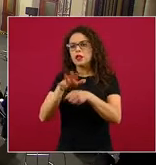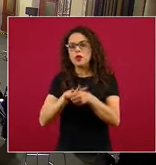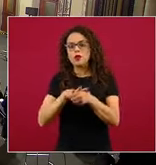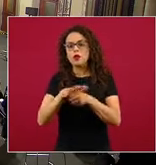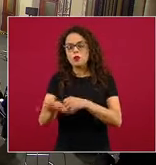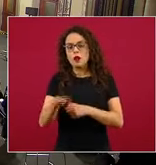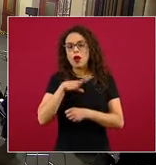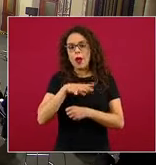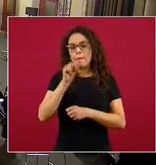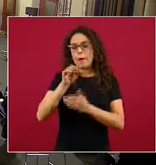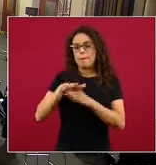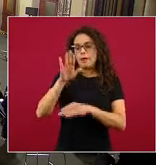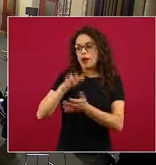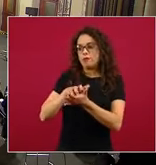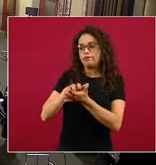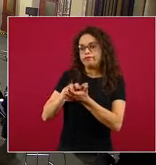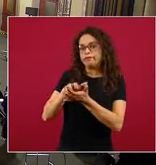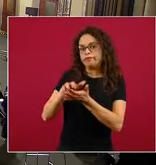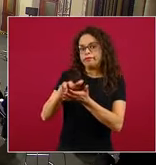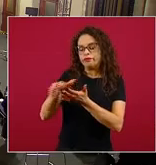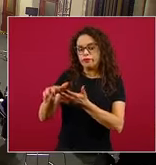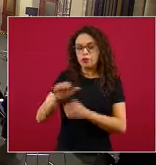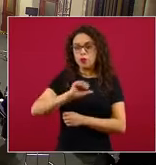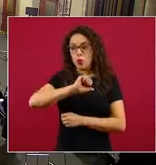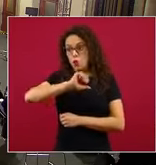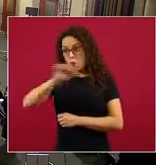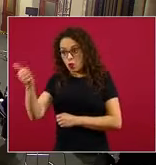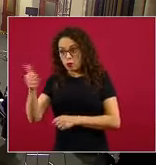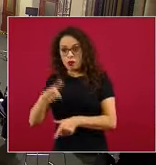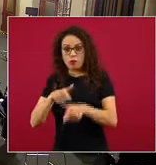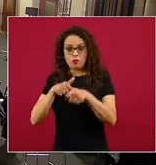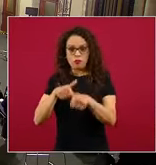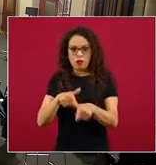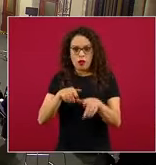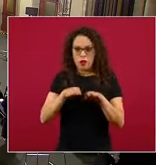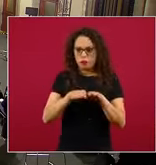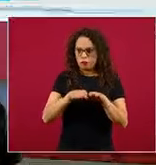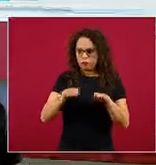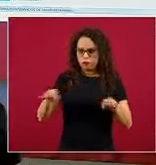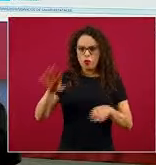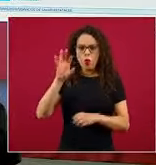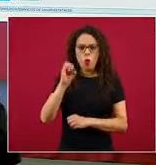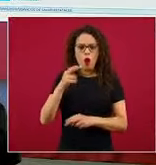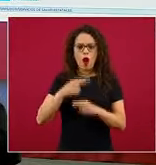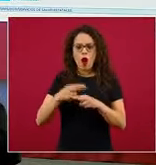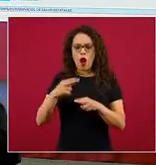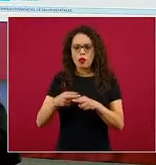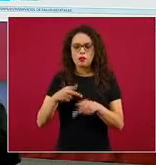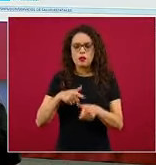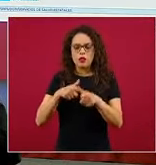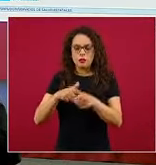últimos meses, sabiendo que hay otras que o mantienen un comportamiento muy basal o inclusive